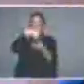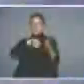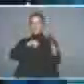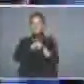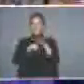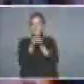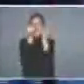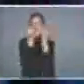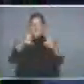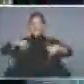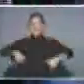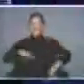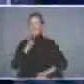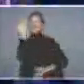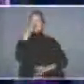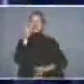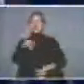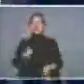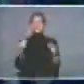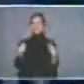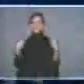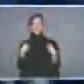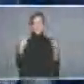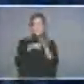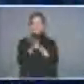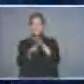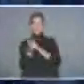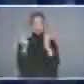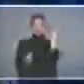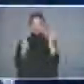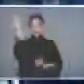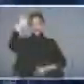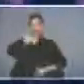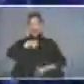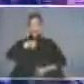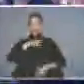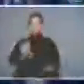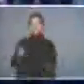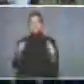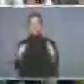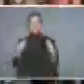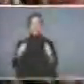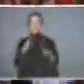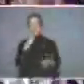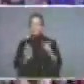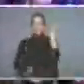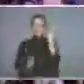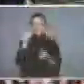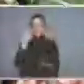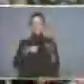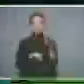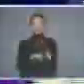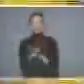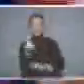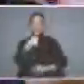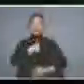está carnaval. Esa es mi vida, chinchoso yo soy. Esa es mi vida porque chinchoso soy.